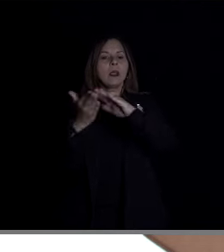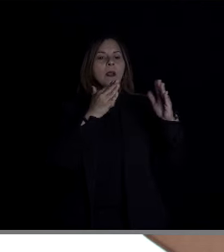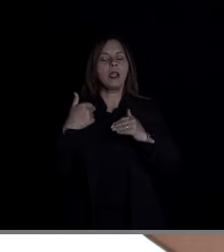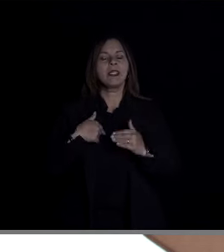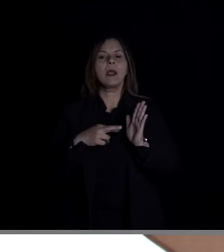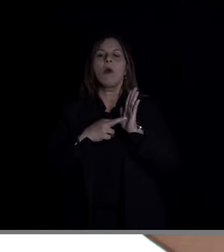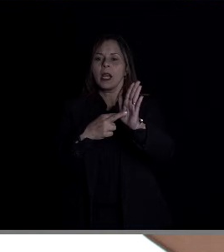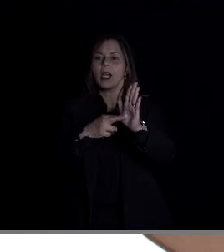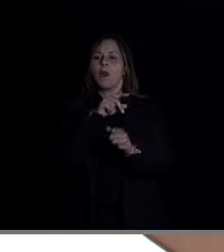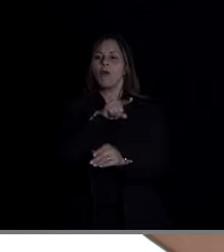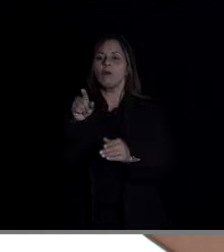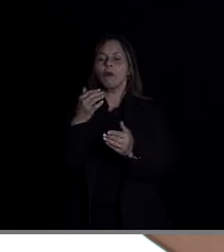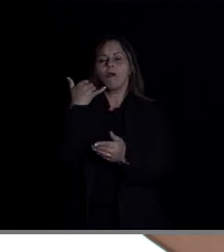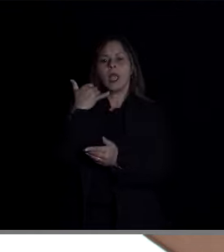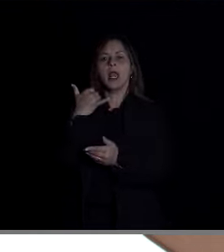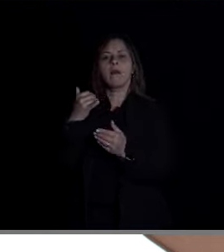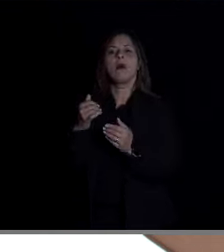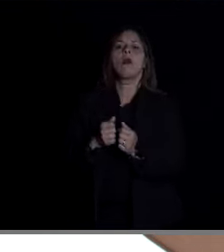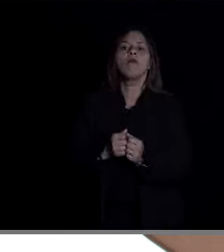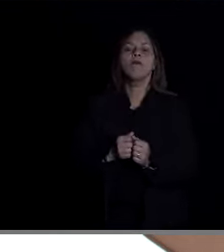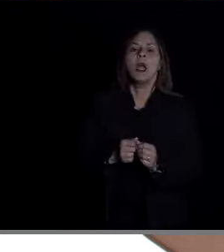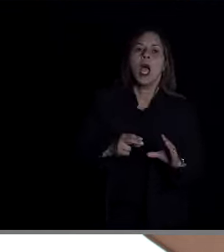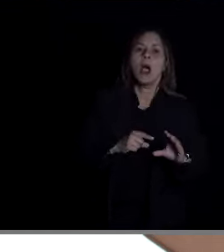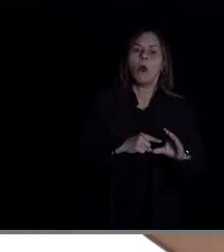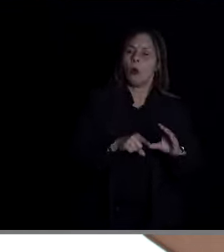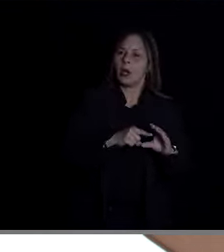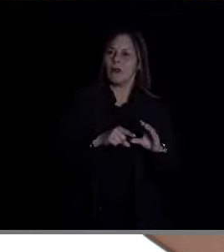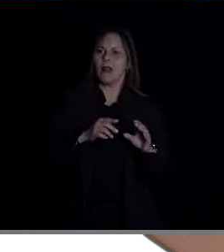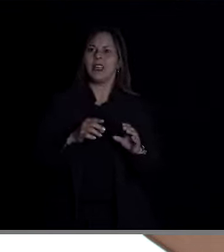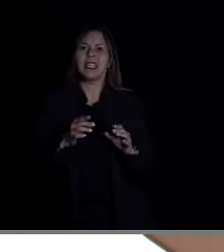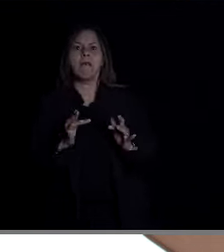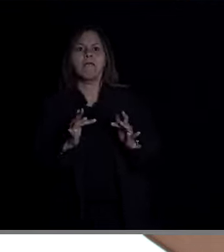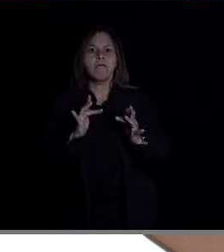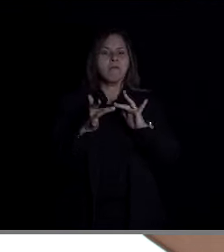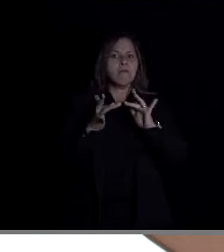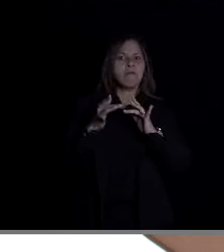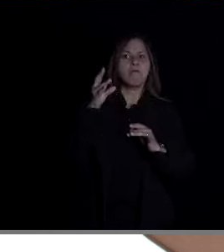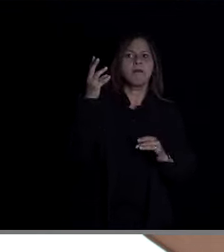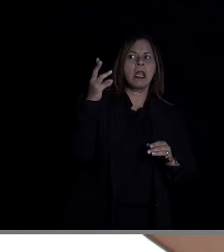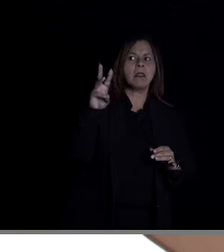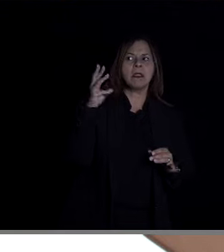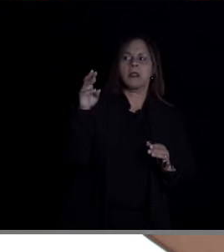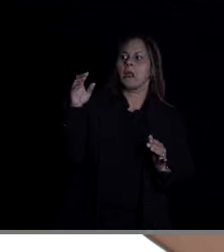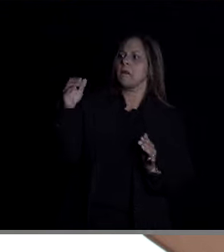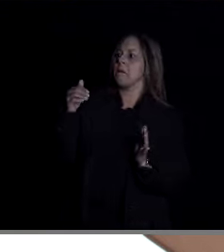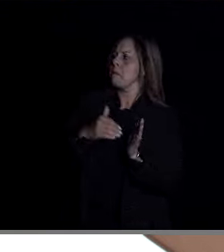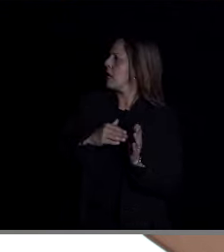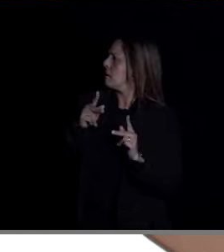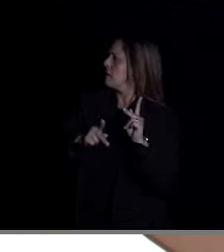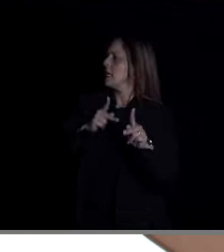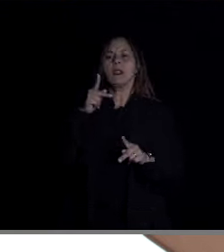tenemos registrados con sus teléfonos o correo electrónico a cerca de 16.000 ciudadanos y el resto podrá hacerlo en otro enlace que haremos disponible para